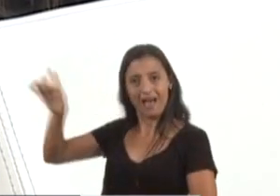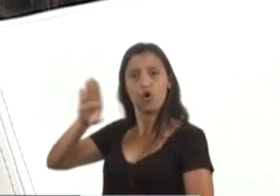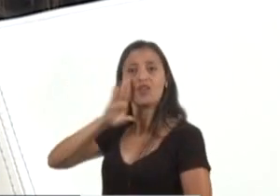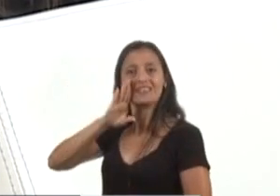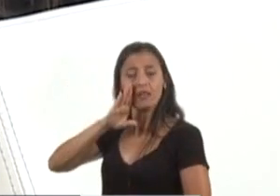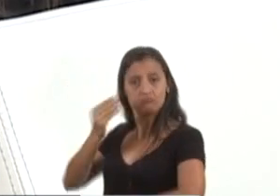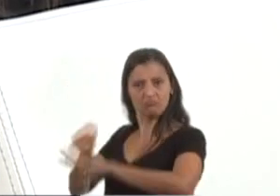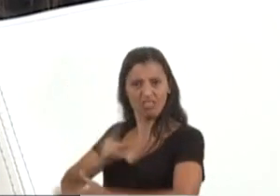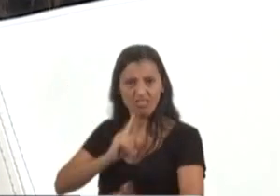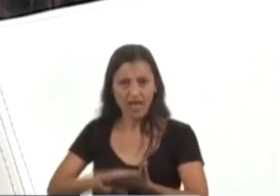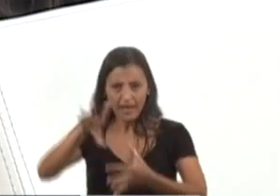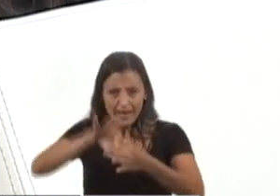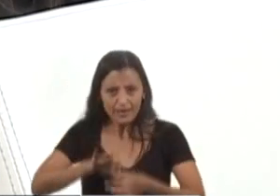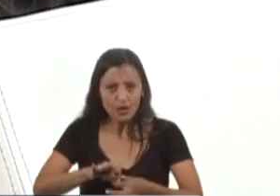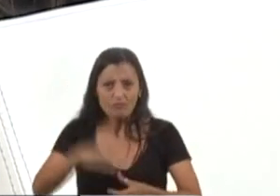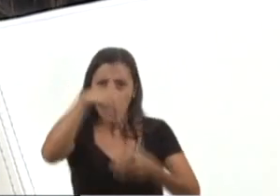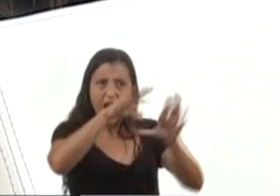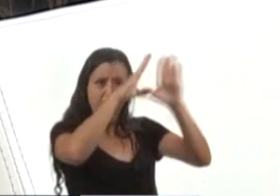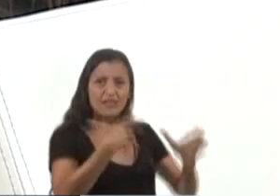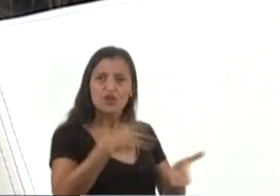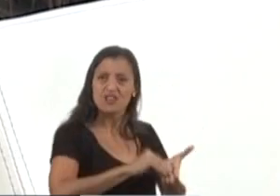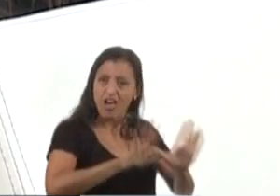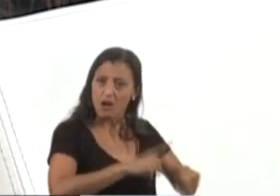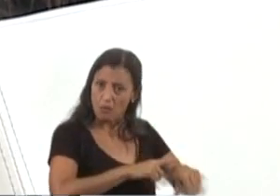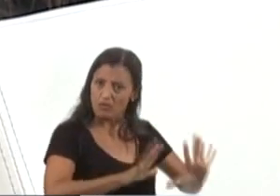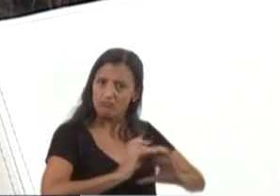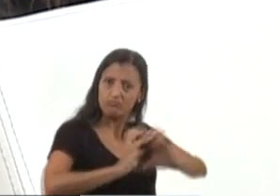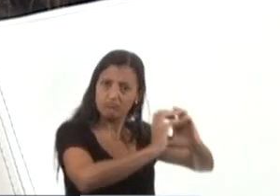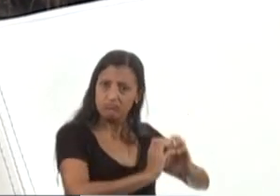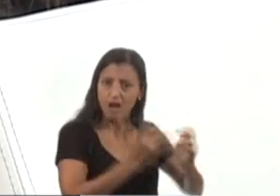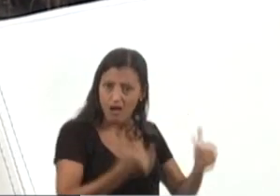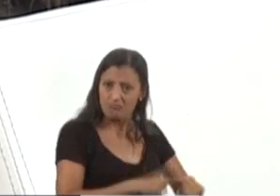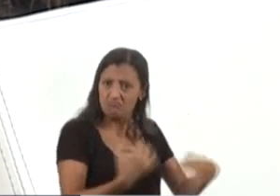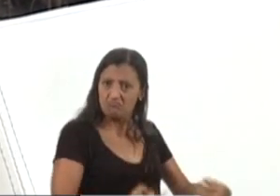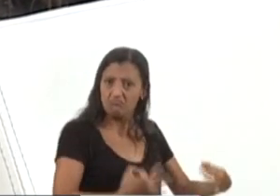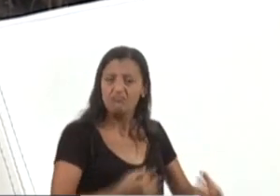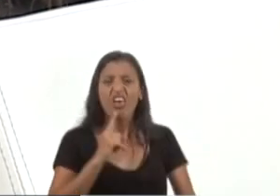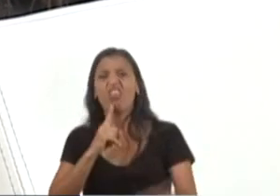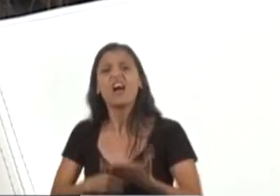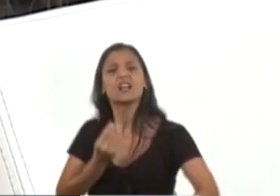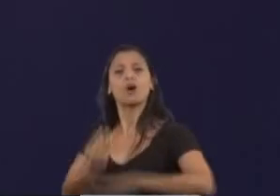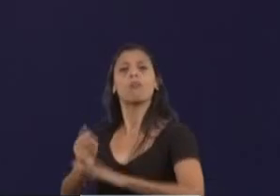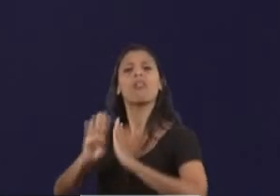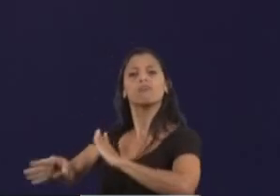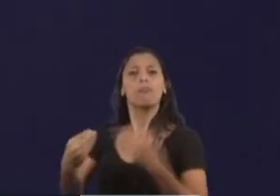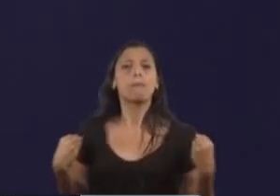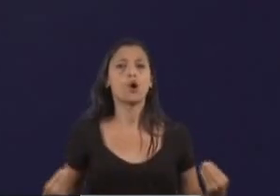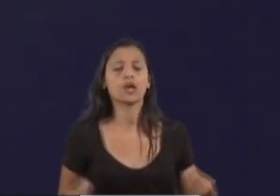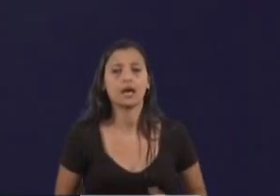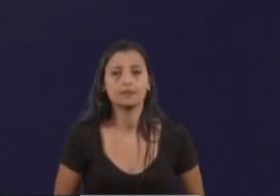que su trámite está en el Senado, digamos, está corriendo en el Senado con los plazos del Senado, digamos. Gracias.